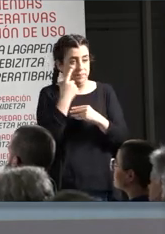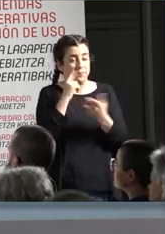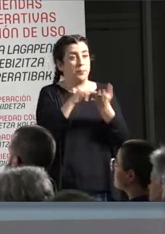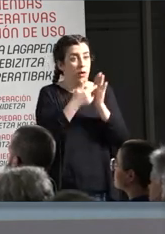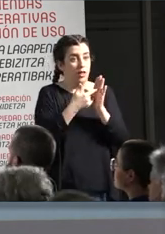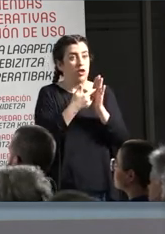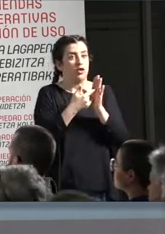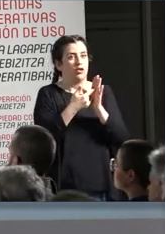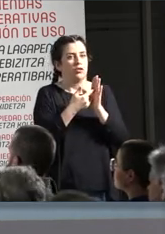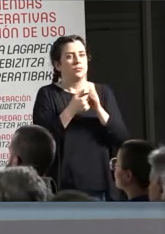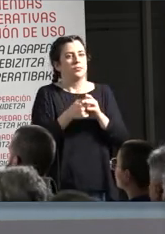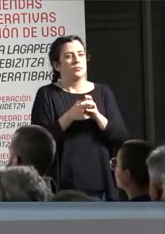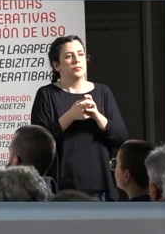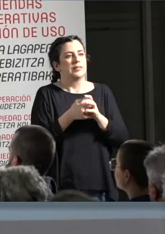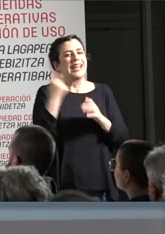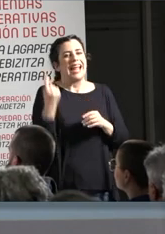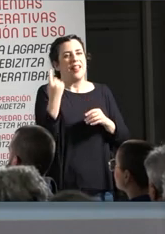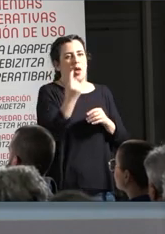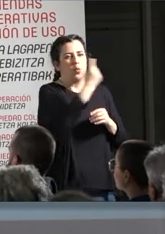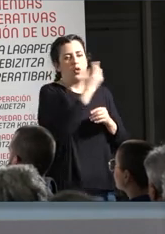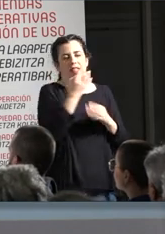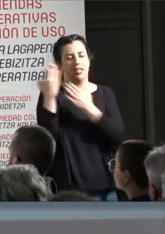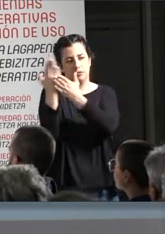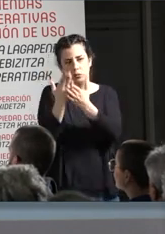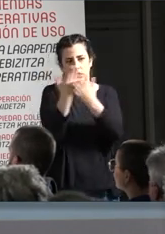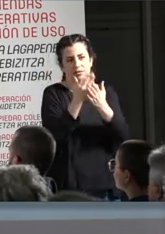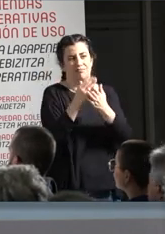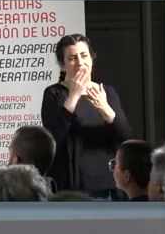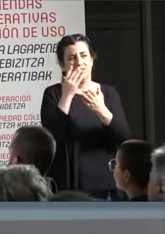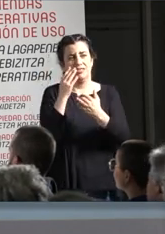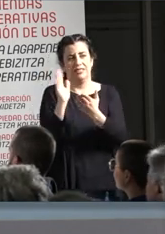proyectos hay que ver uno a uno, como decíamos, porque cada proyecto es un mundo.